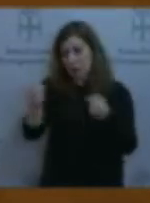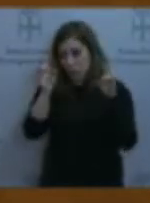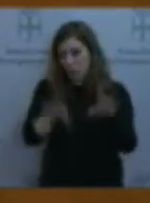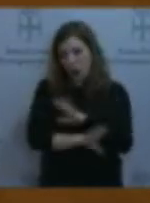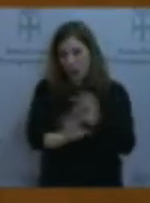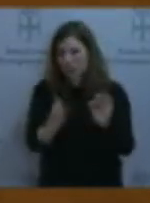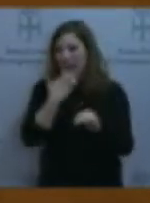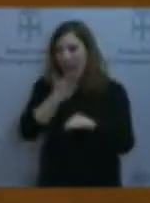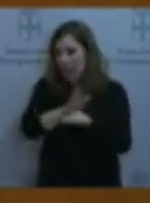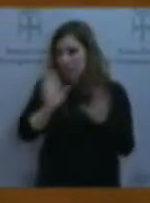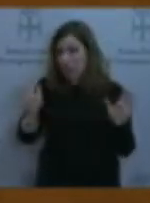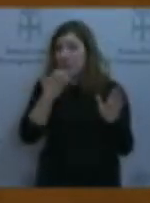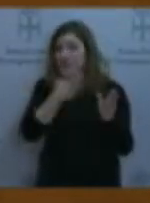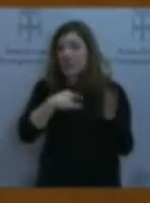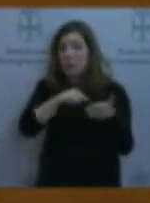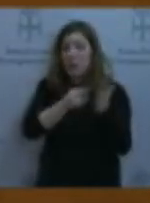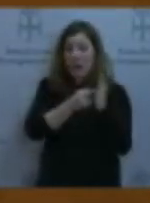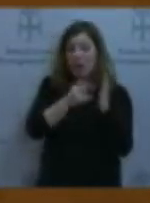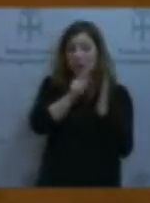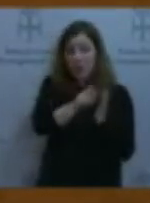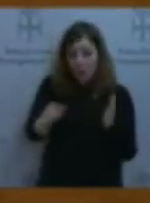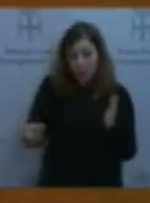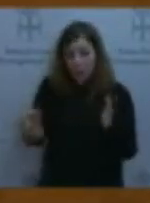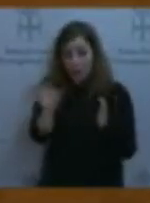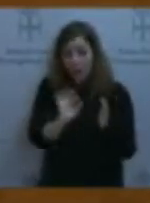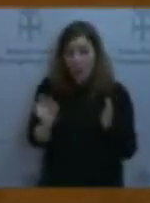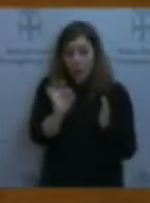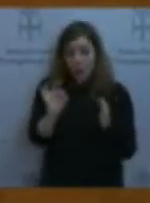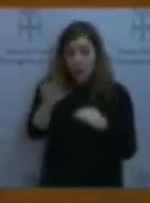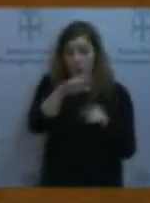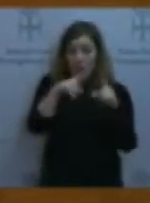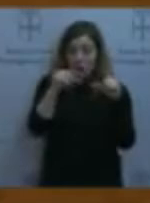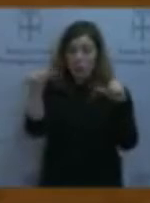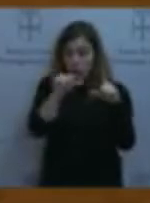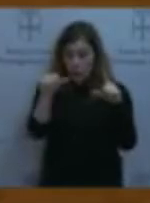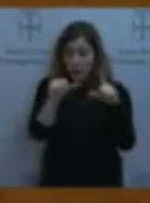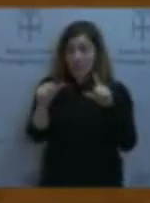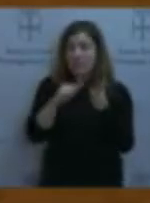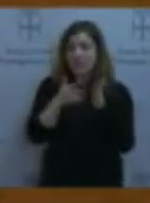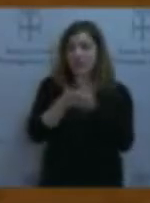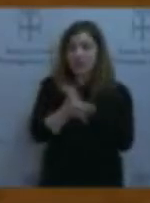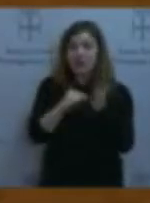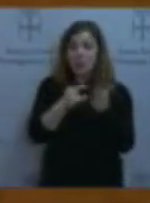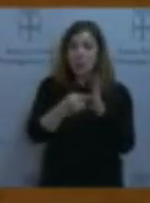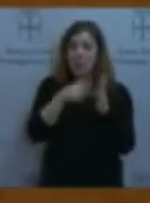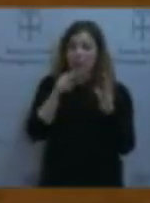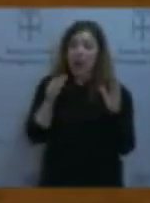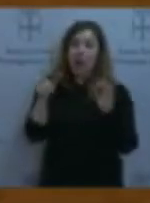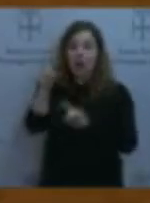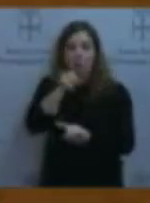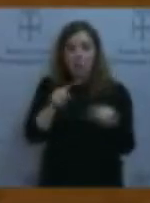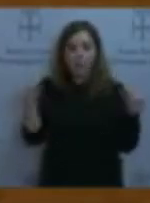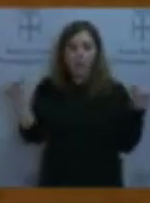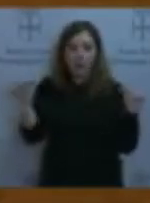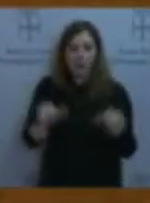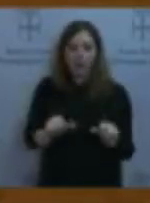del suroccidente como la gran solución para el declive poblacional de Asturias y mientras tanto cruzan los